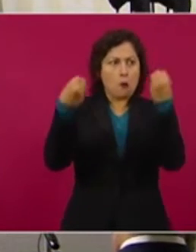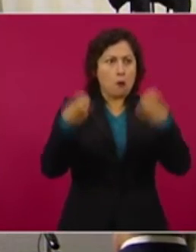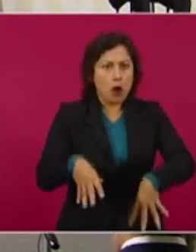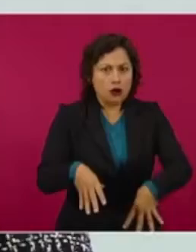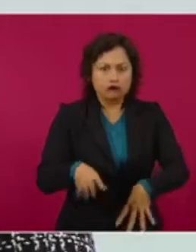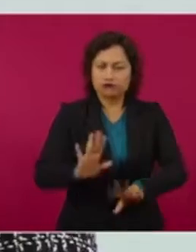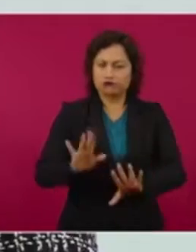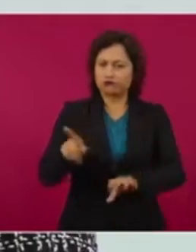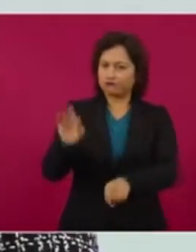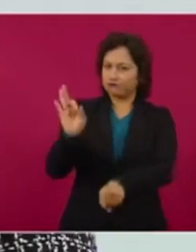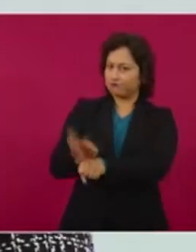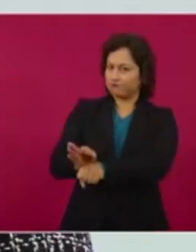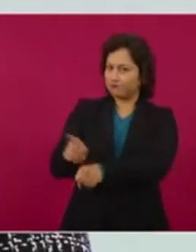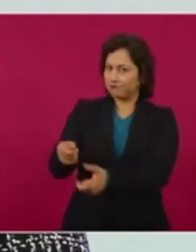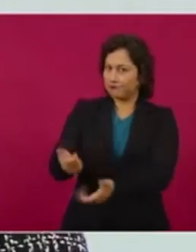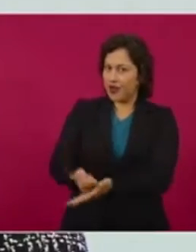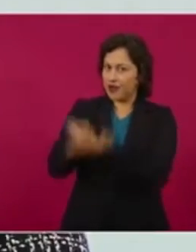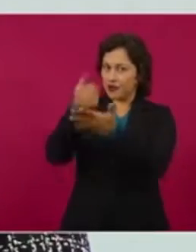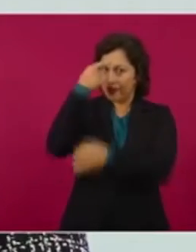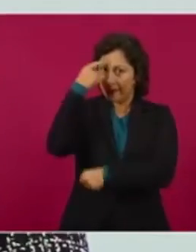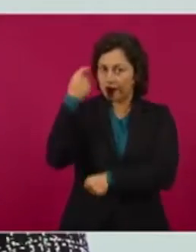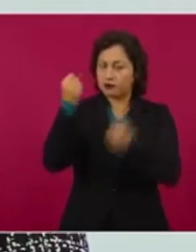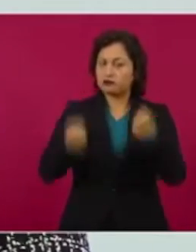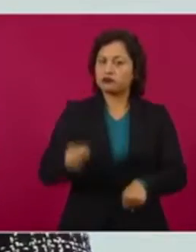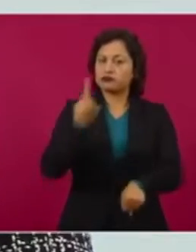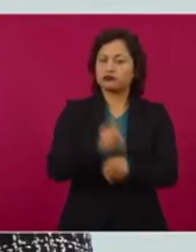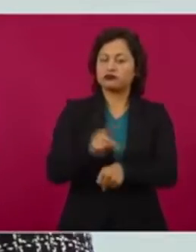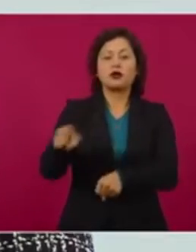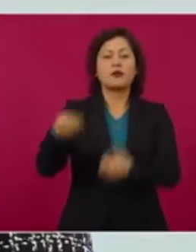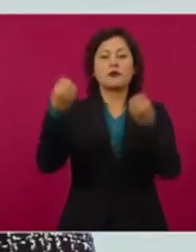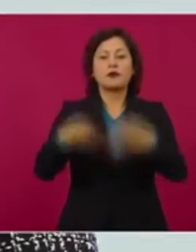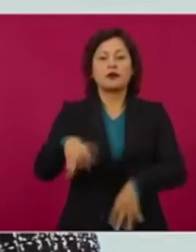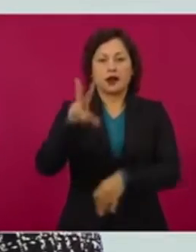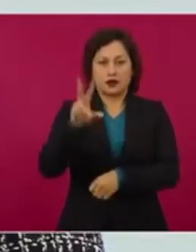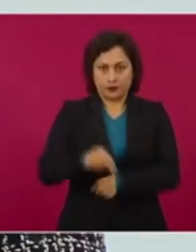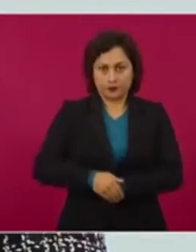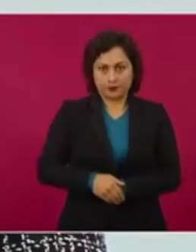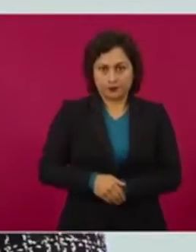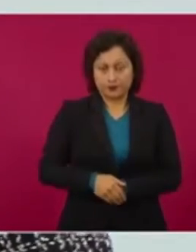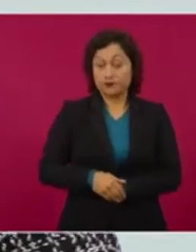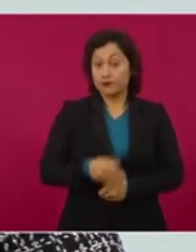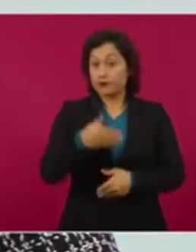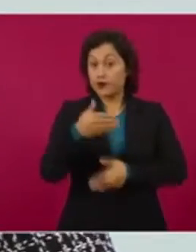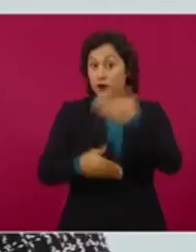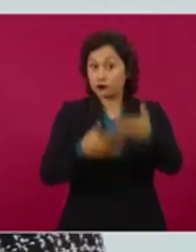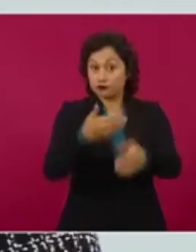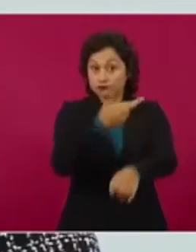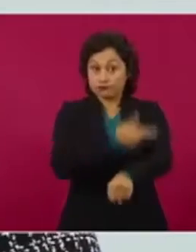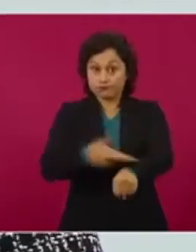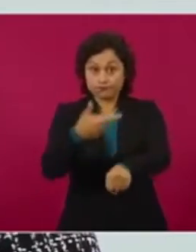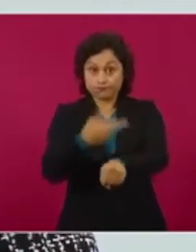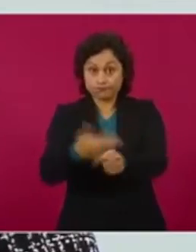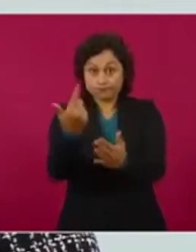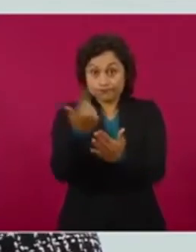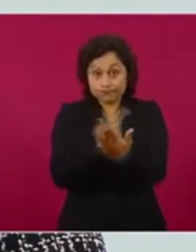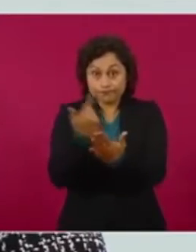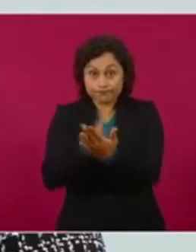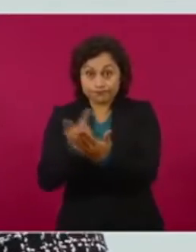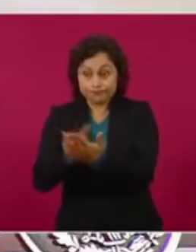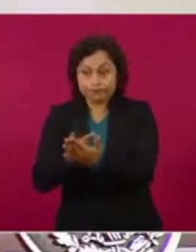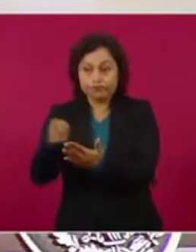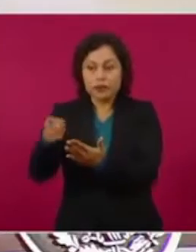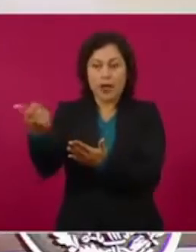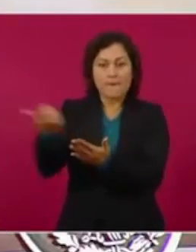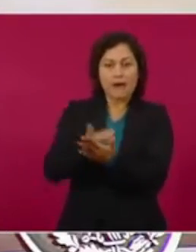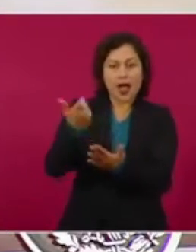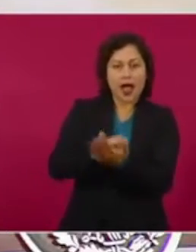Los recursos que se obtengan de esta regularización serán invertidos en la reparación de baches de